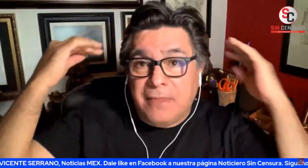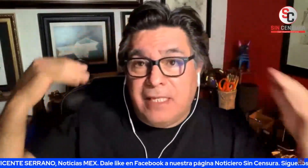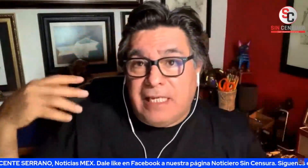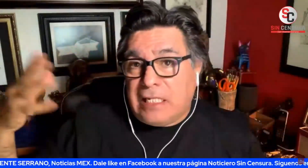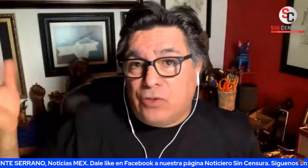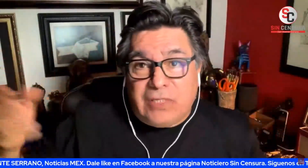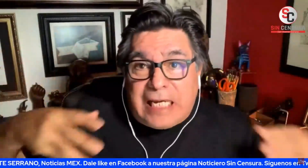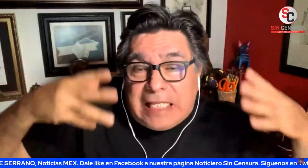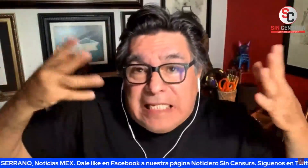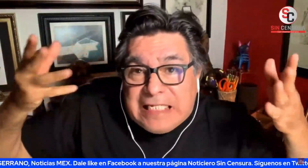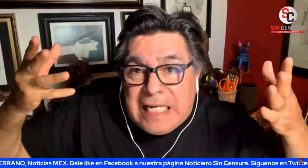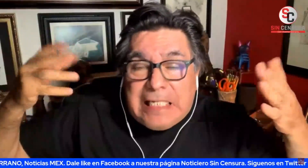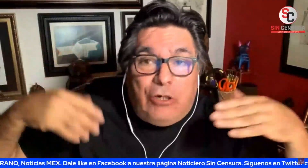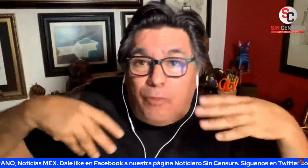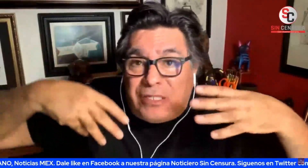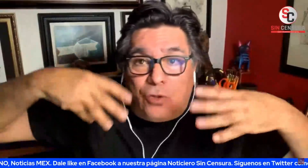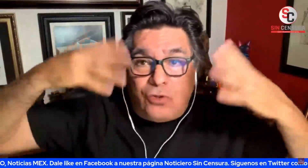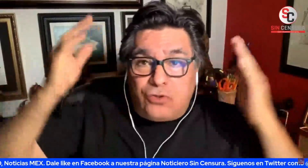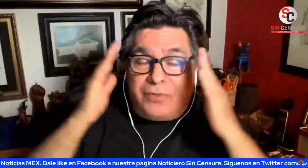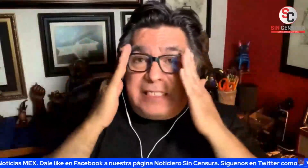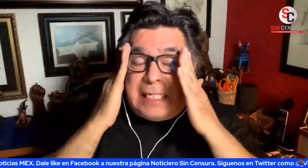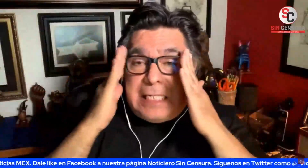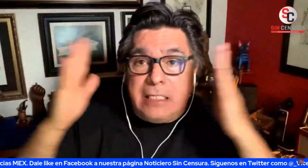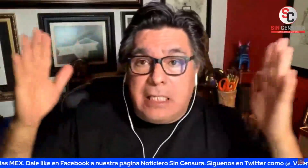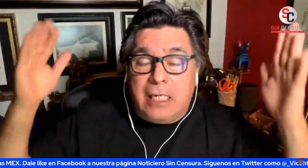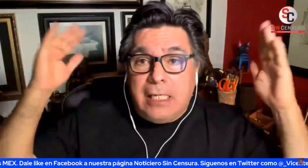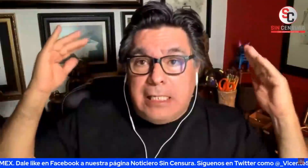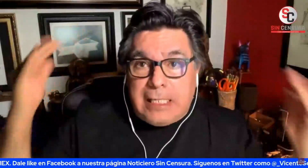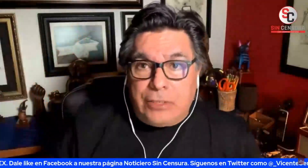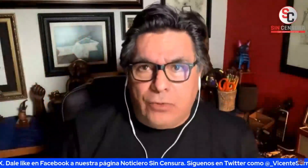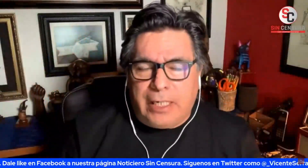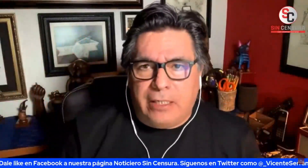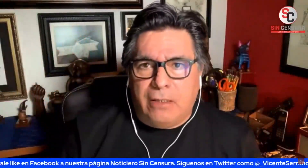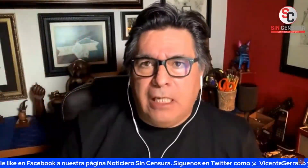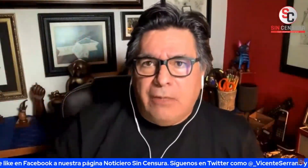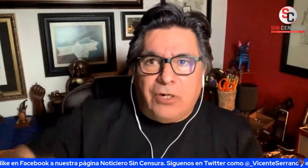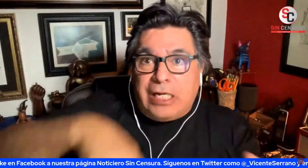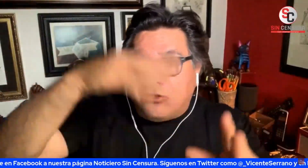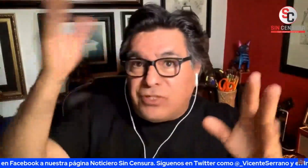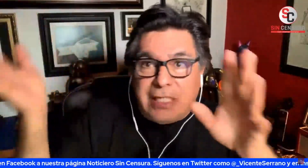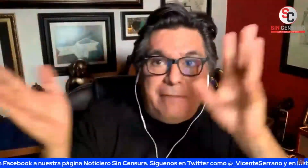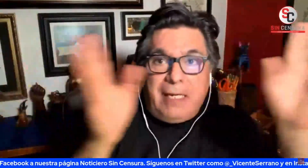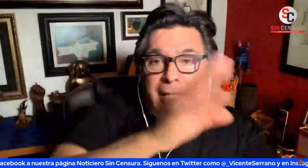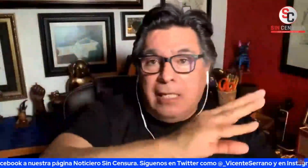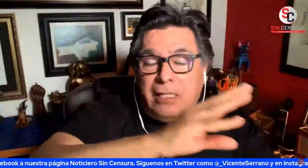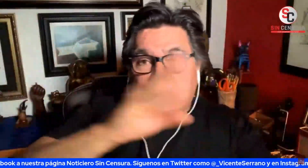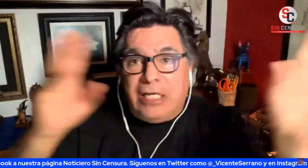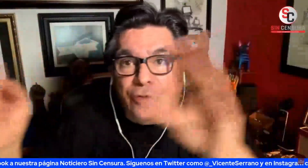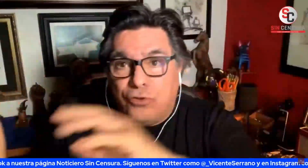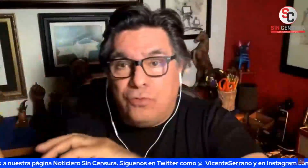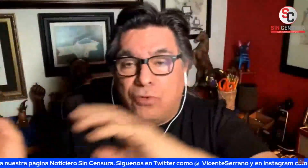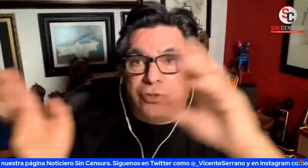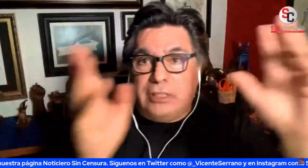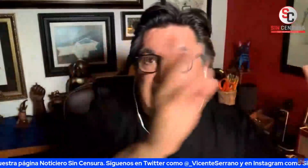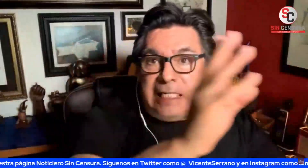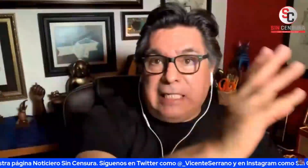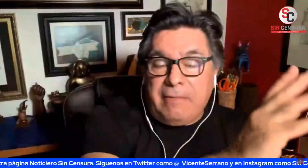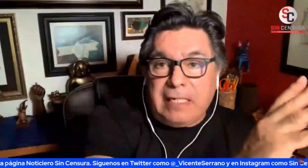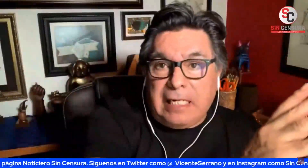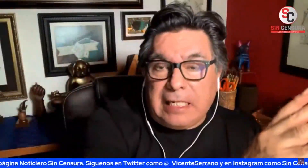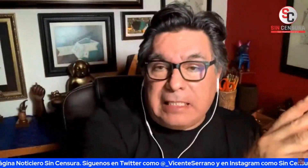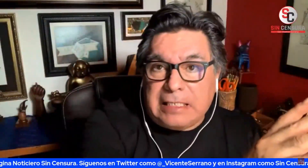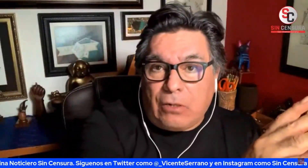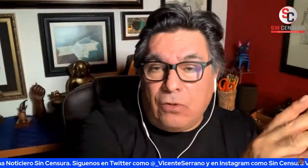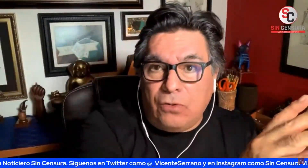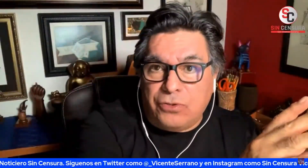examen. Y resulta que dice él que lo pasó con sobresaliente y que es un genio. Bueno, entonces iba dando tumbos del